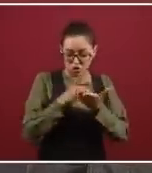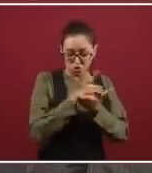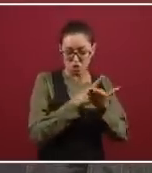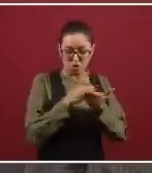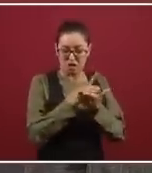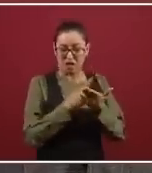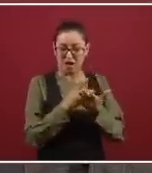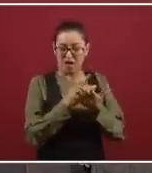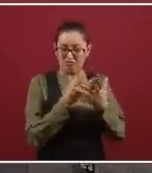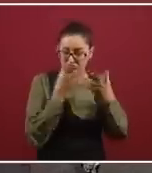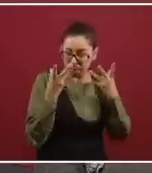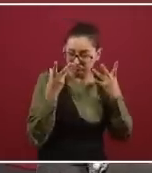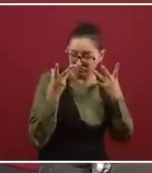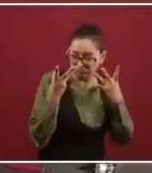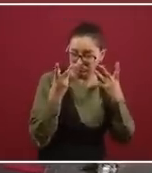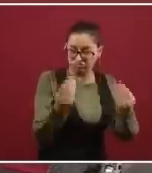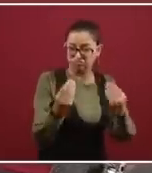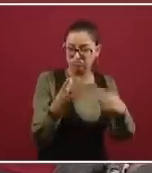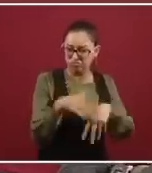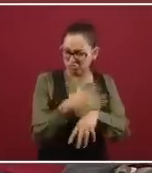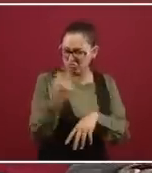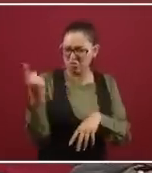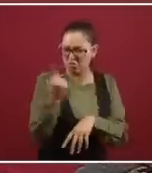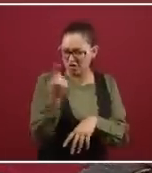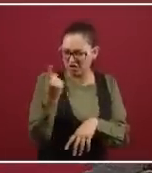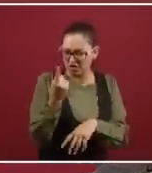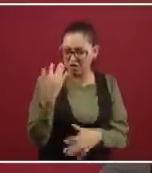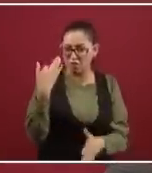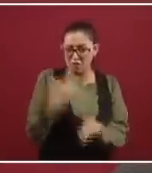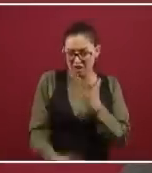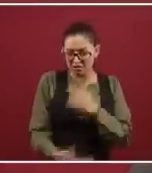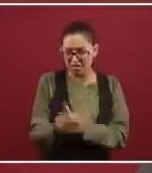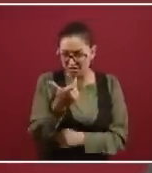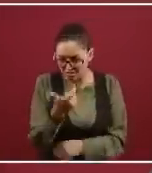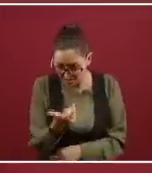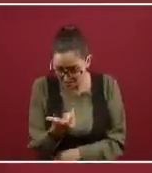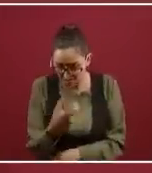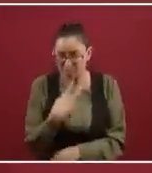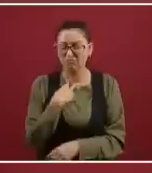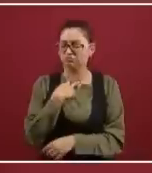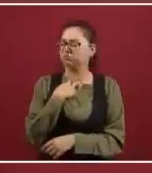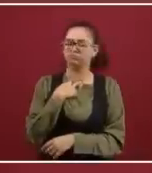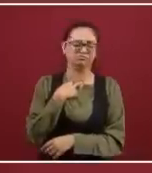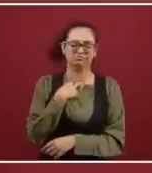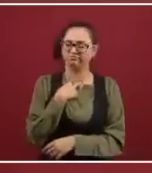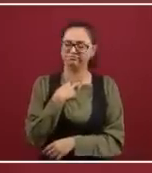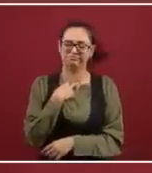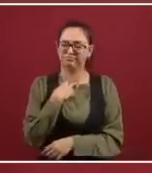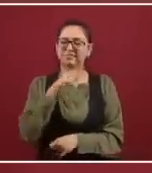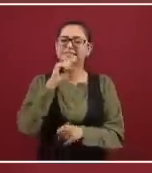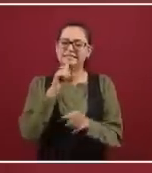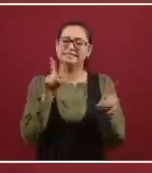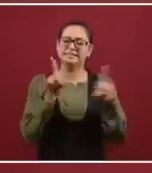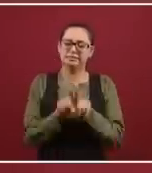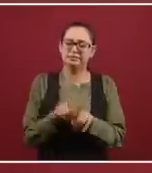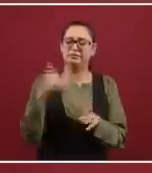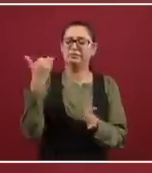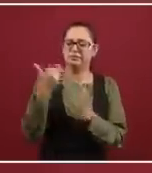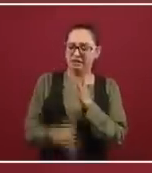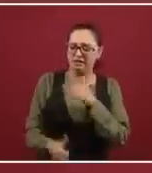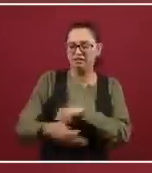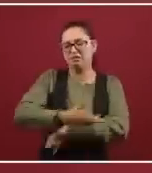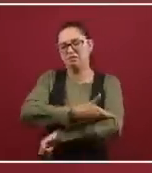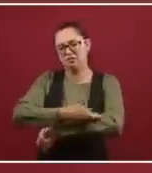no solo es por falta de bienes materiales, sino es también por desintegración de